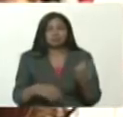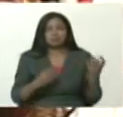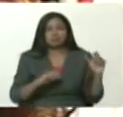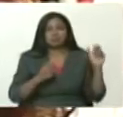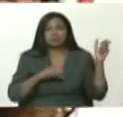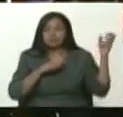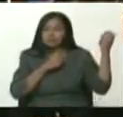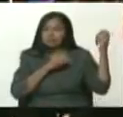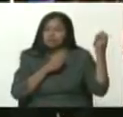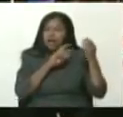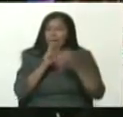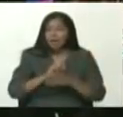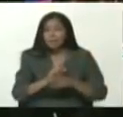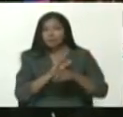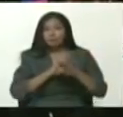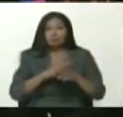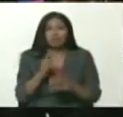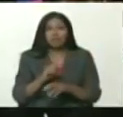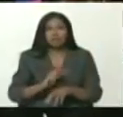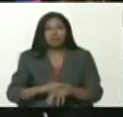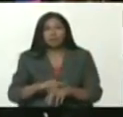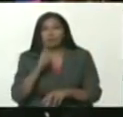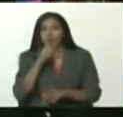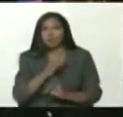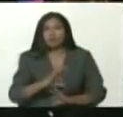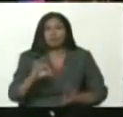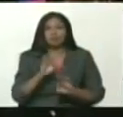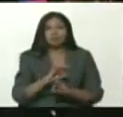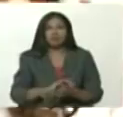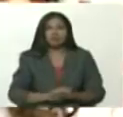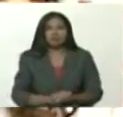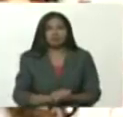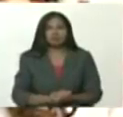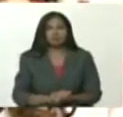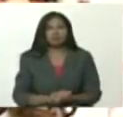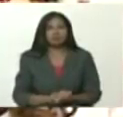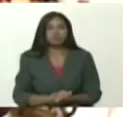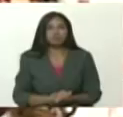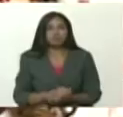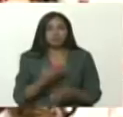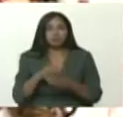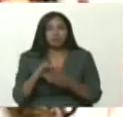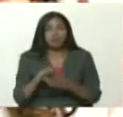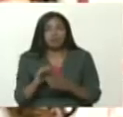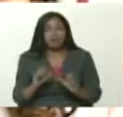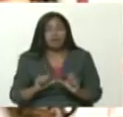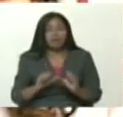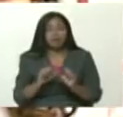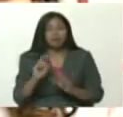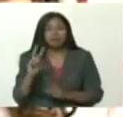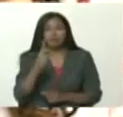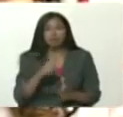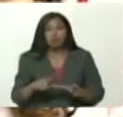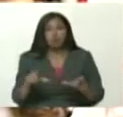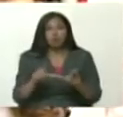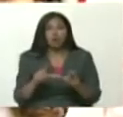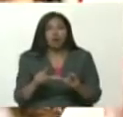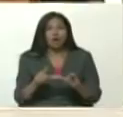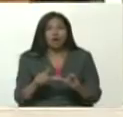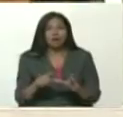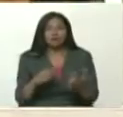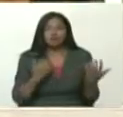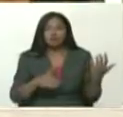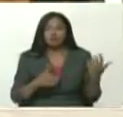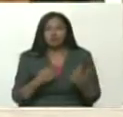afirmando, porque no nos dio chance para absolutamente nada. Y aún así quedaron de segundo lugar en categoría